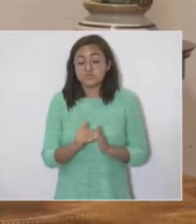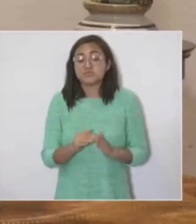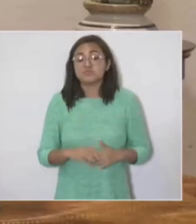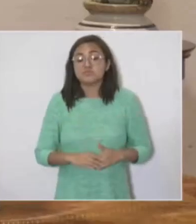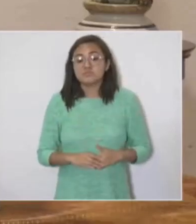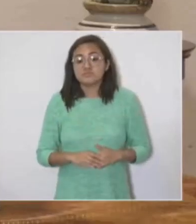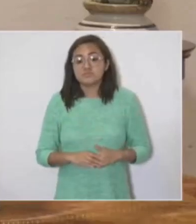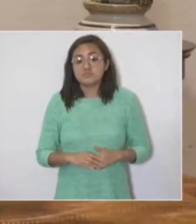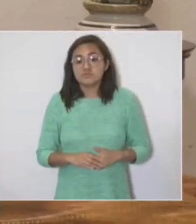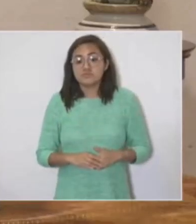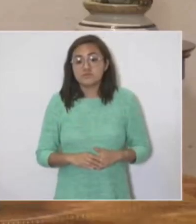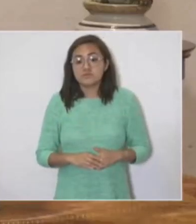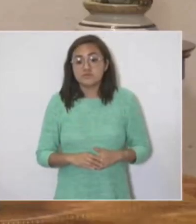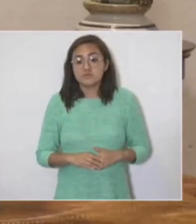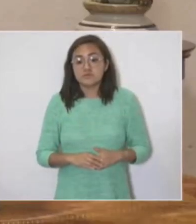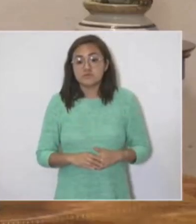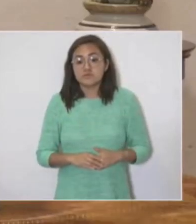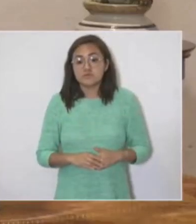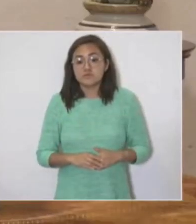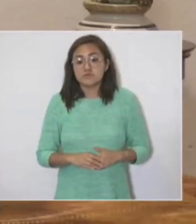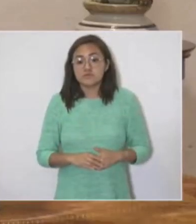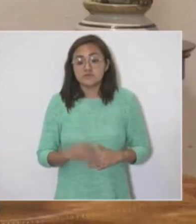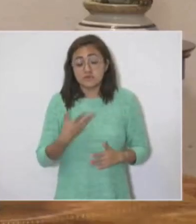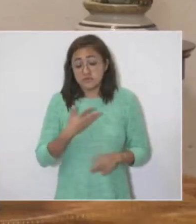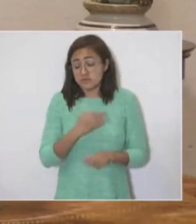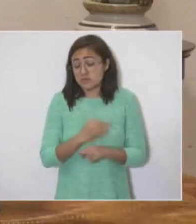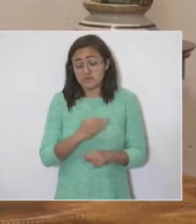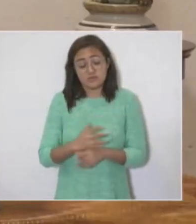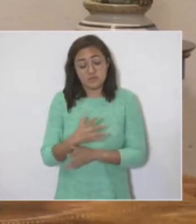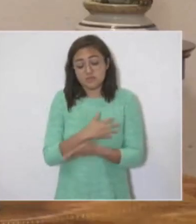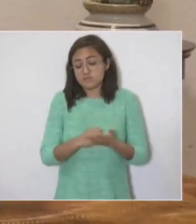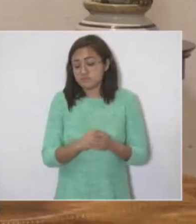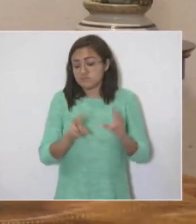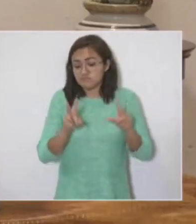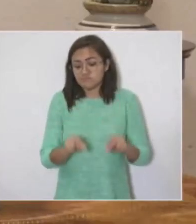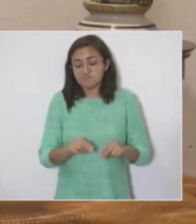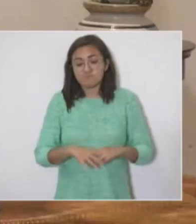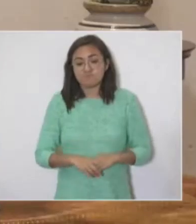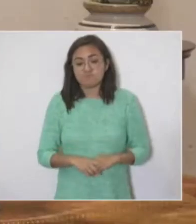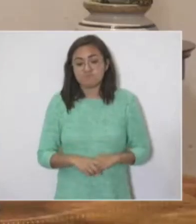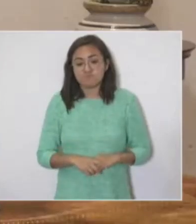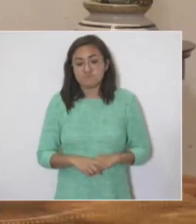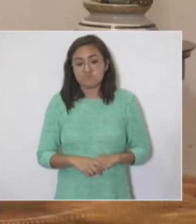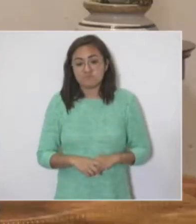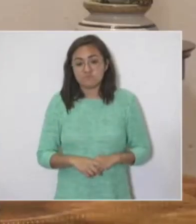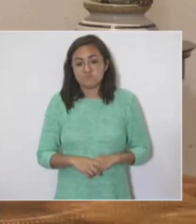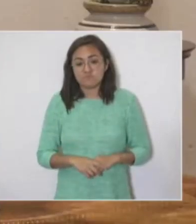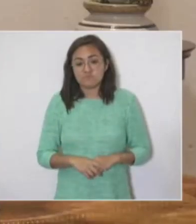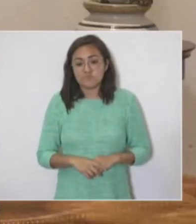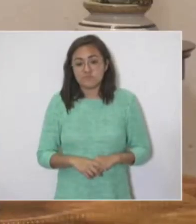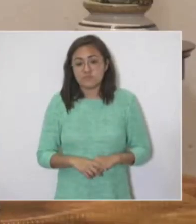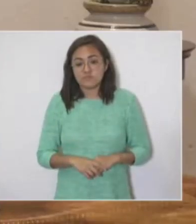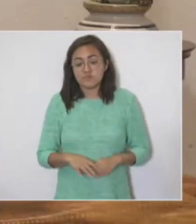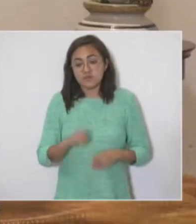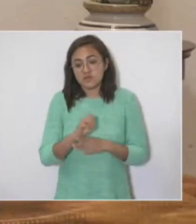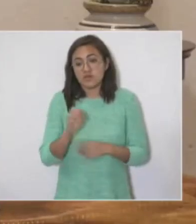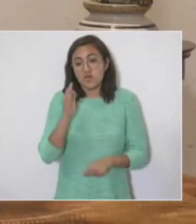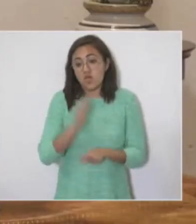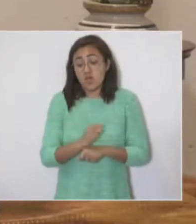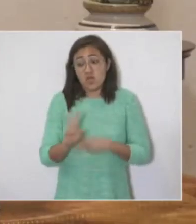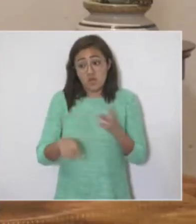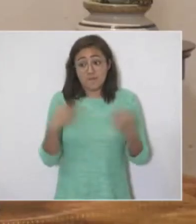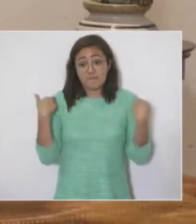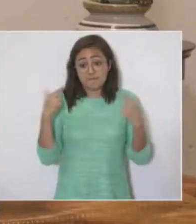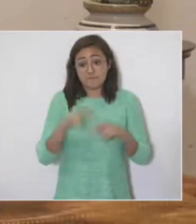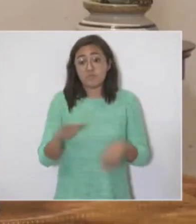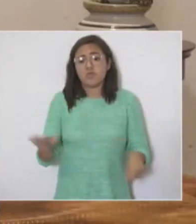pesos no tenemos en este momento no tenemos en este momento Entonces hoy no fueron los maestros